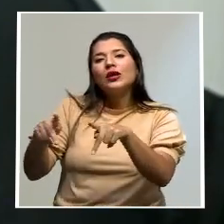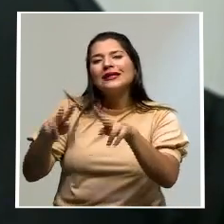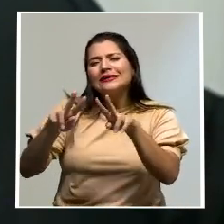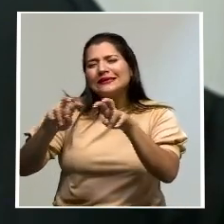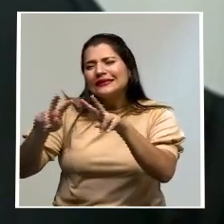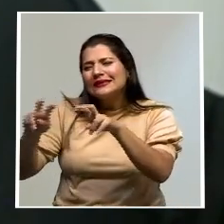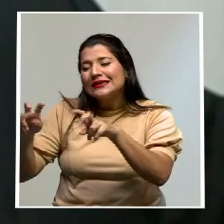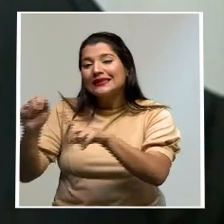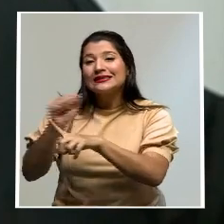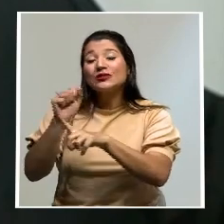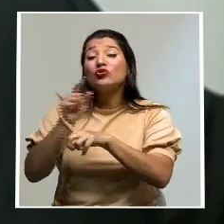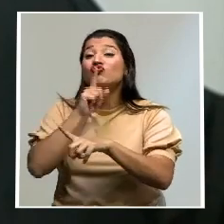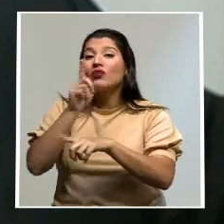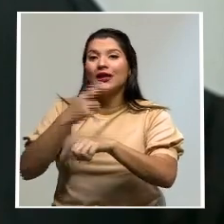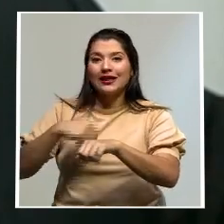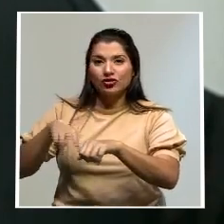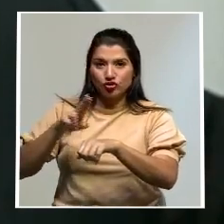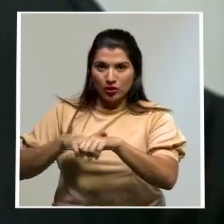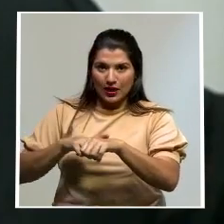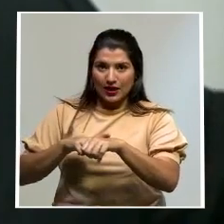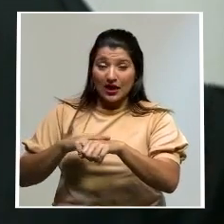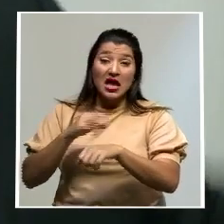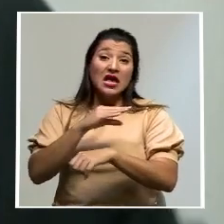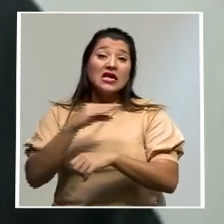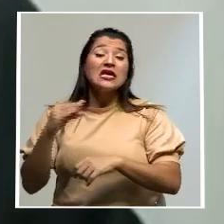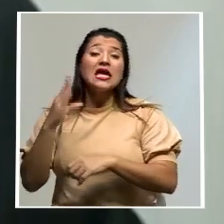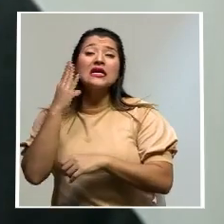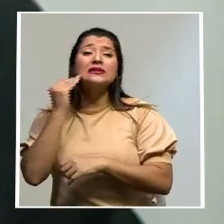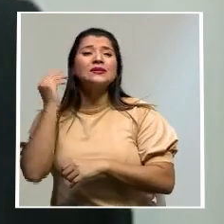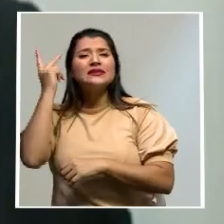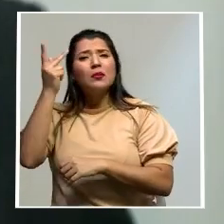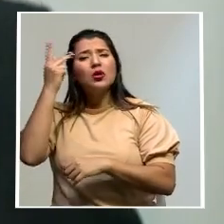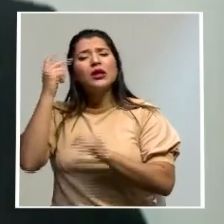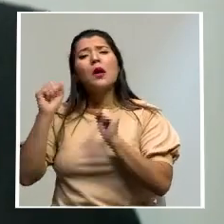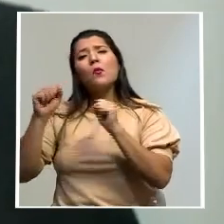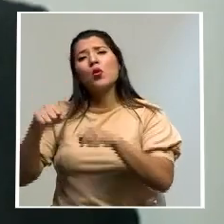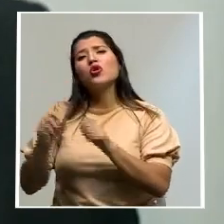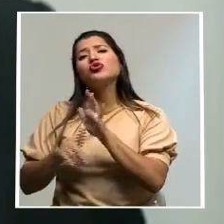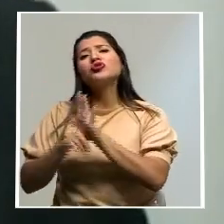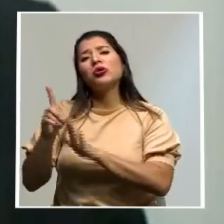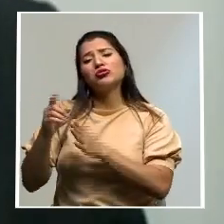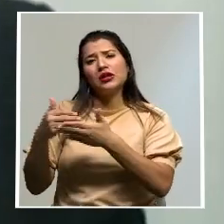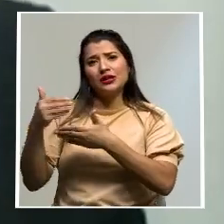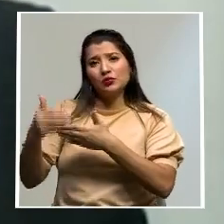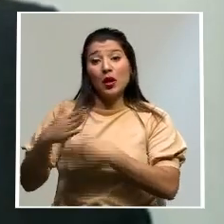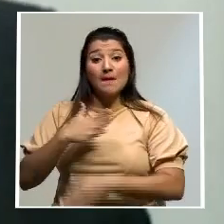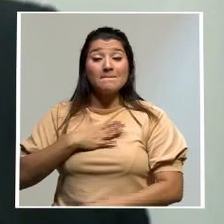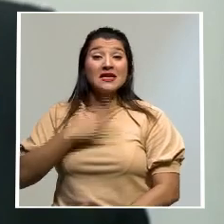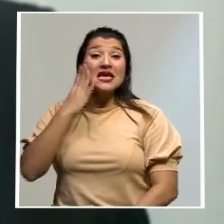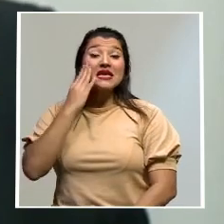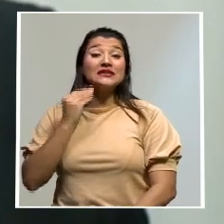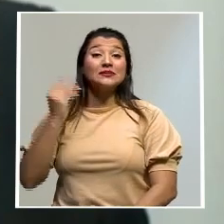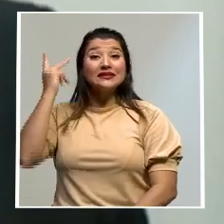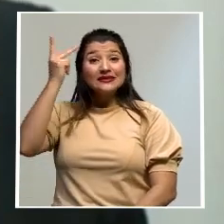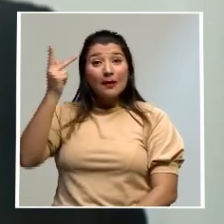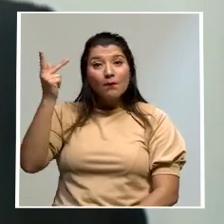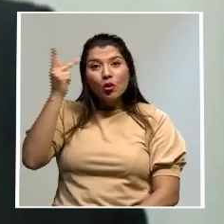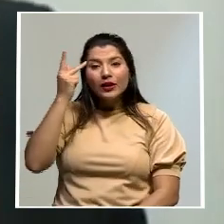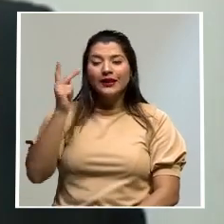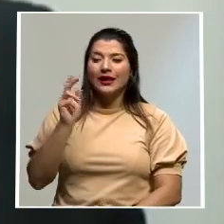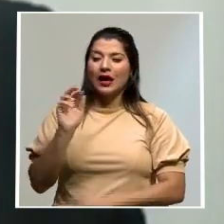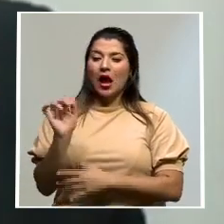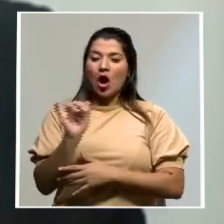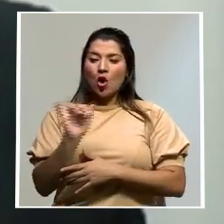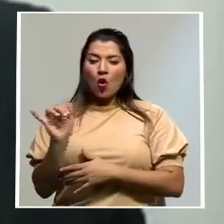experiencia política la genera uno en otros espacios. Yo estoy seguro que mi experiencia política como emprendedor, como